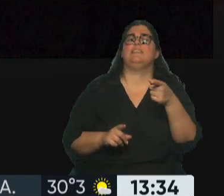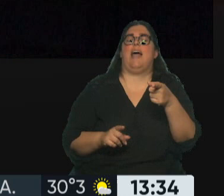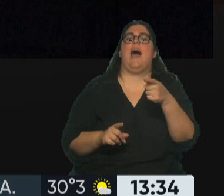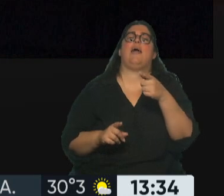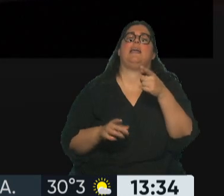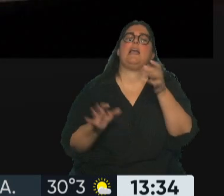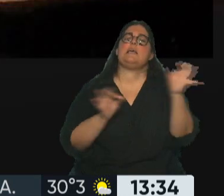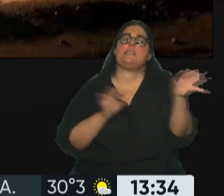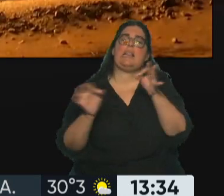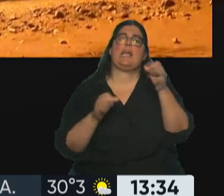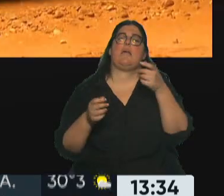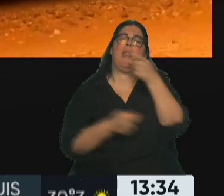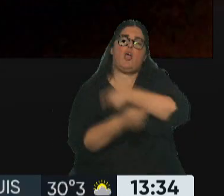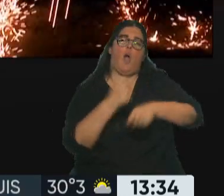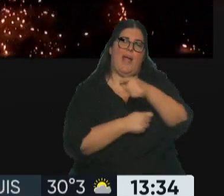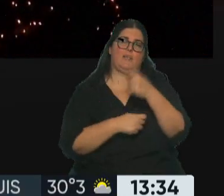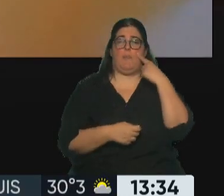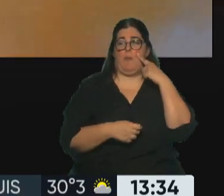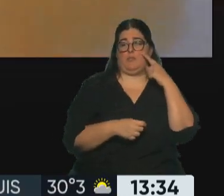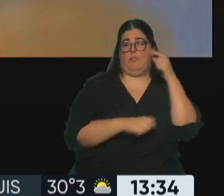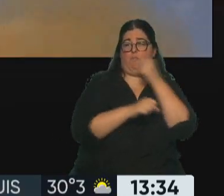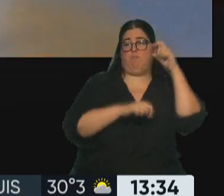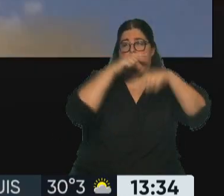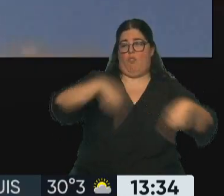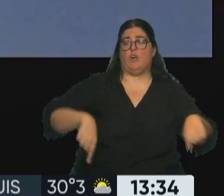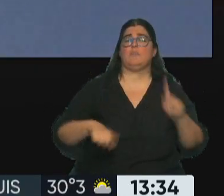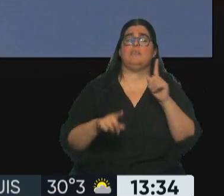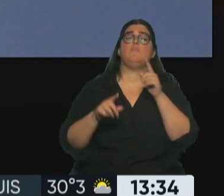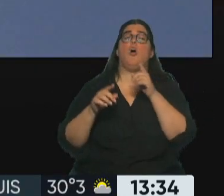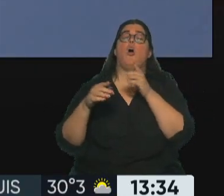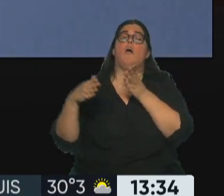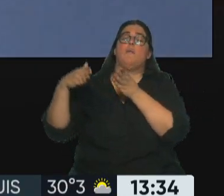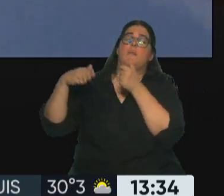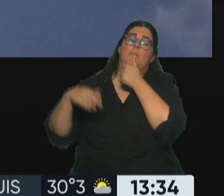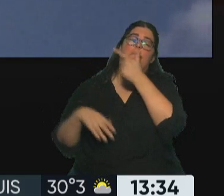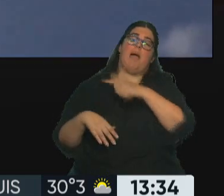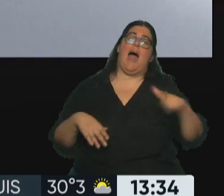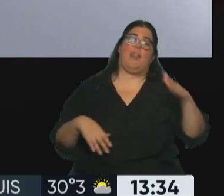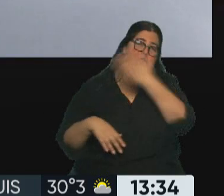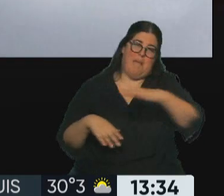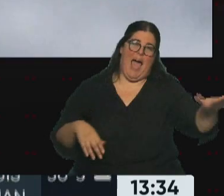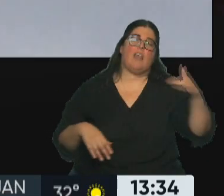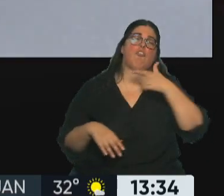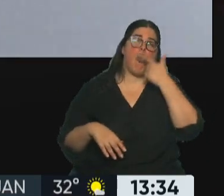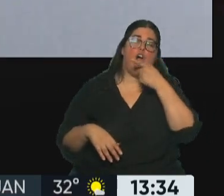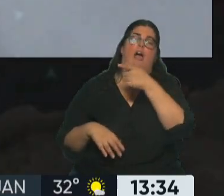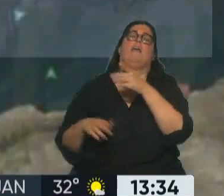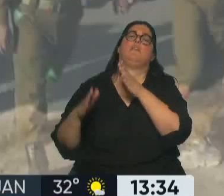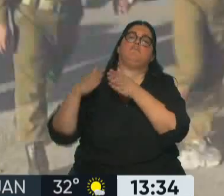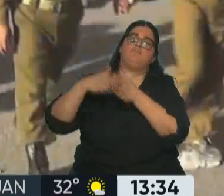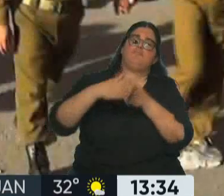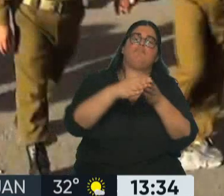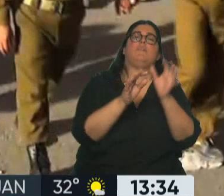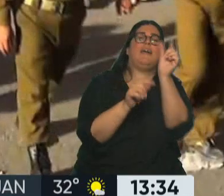en el mar rojo y sobre todo a partir de la la conexión con el canal de suz que eh abarata notablemente Y transformó desde fines del siglo